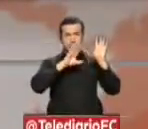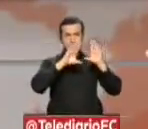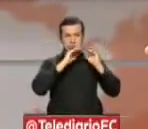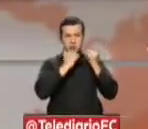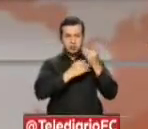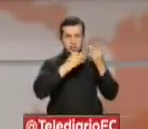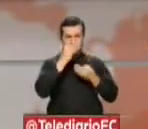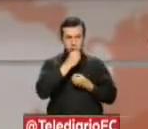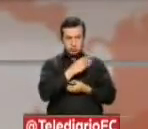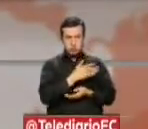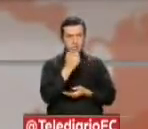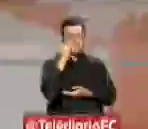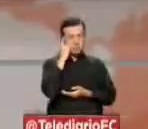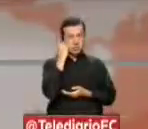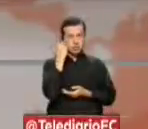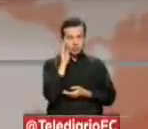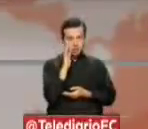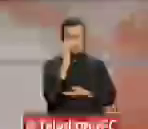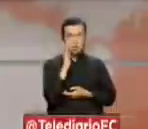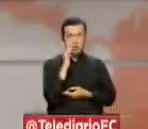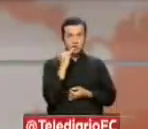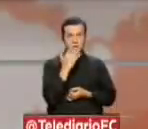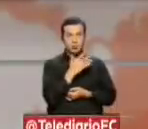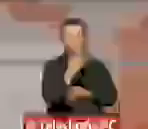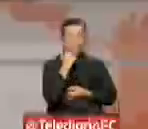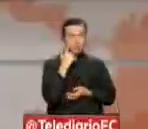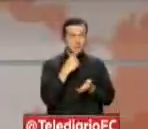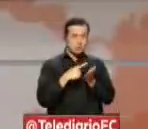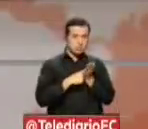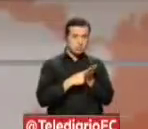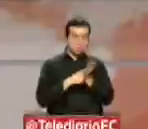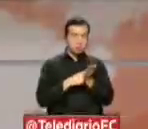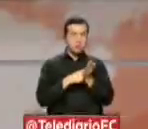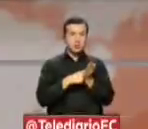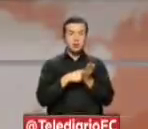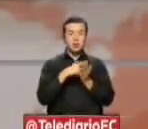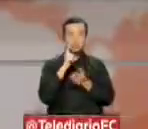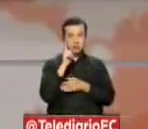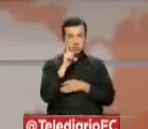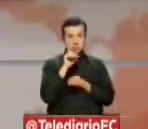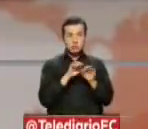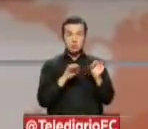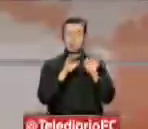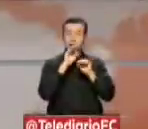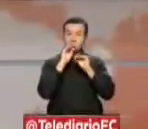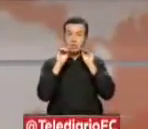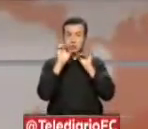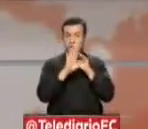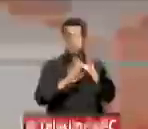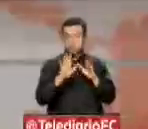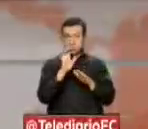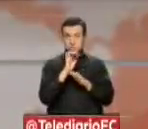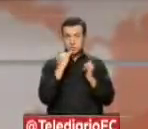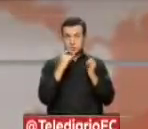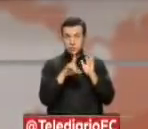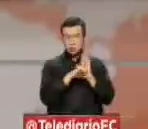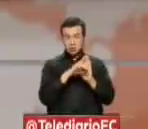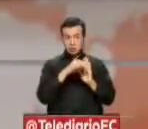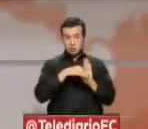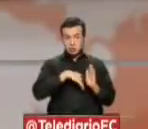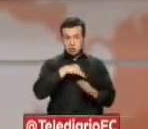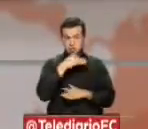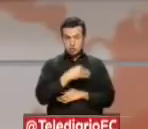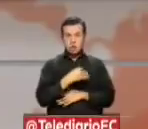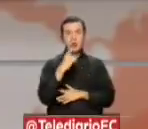de Justicia, entiendo que lo están tratando. Lo que sí es importante decirle a los ecuatorianos es de que este Código de Ética